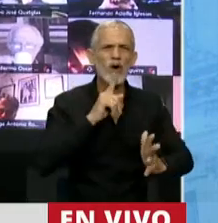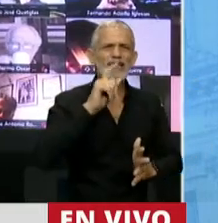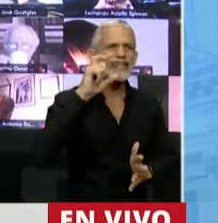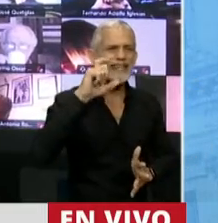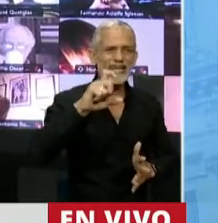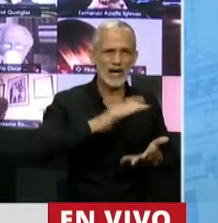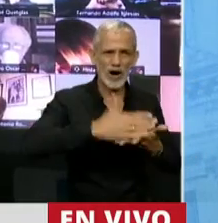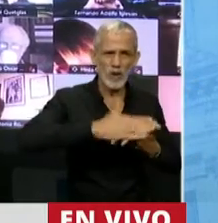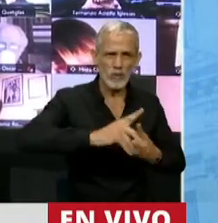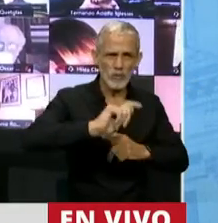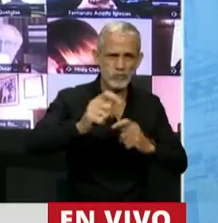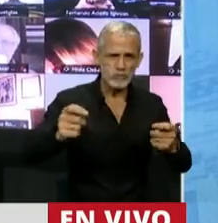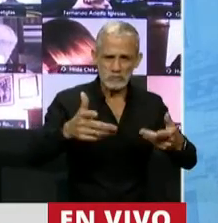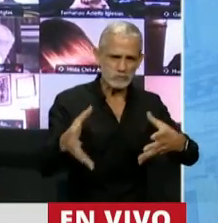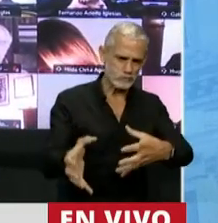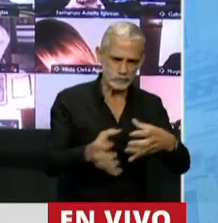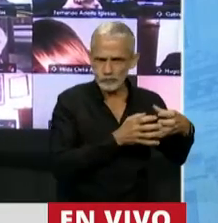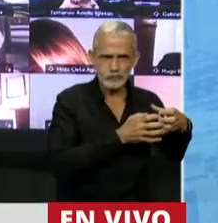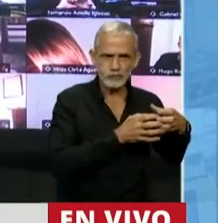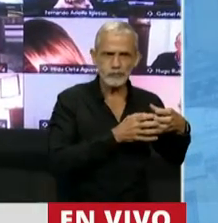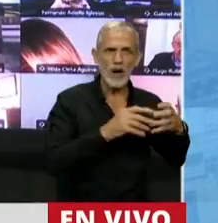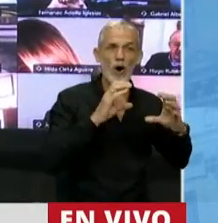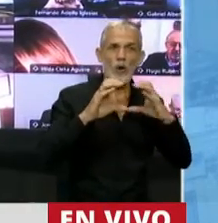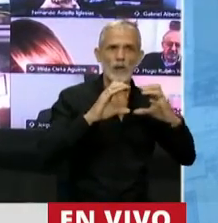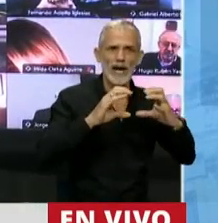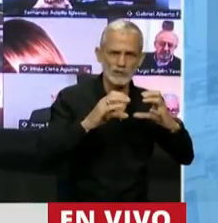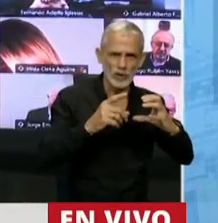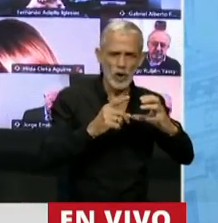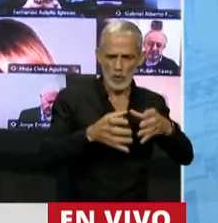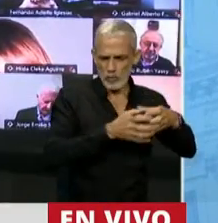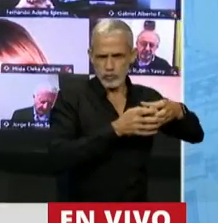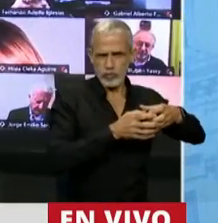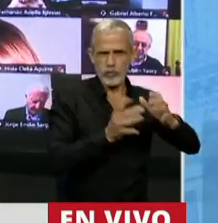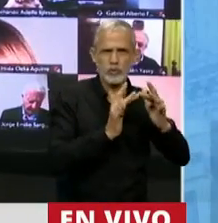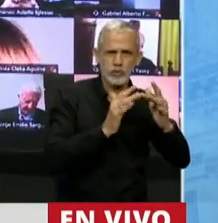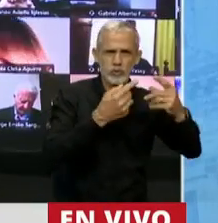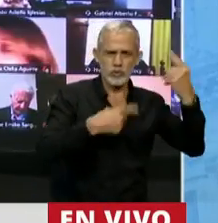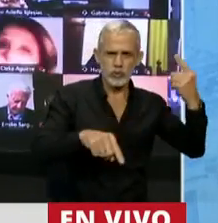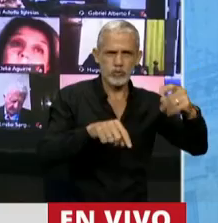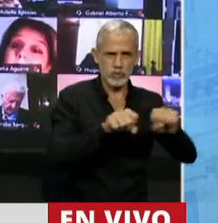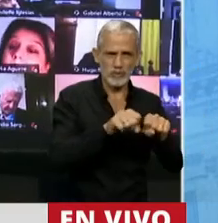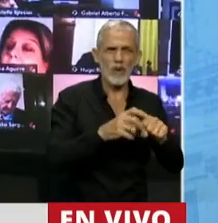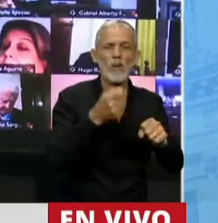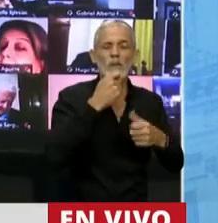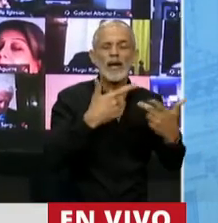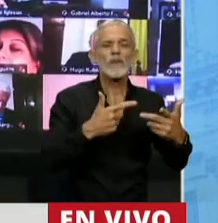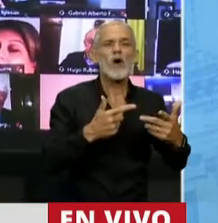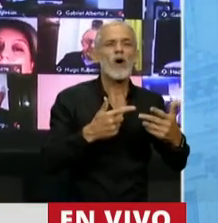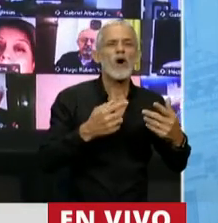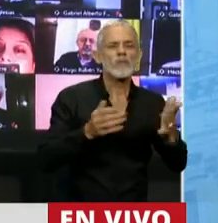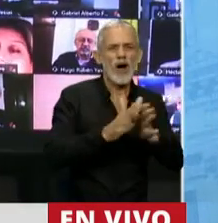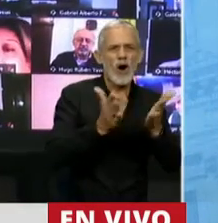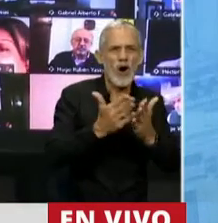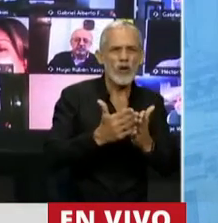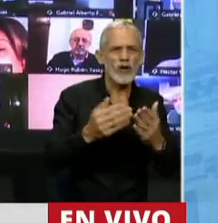beneficiando claramente a los monopolios de la comunicación, o por ejemplo suspendió la aplicación del Código Procesal Penal